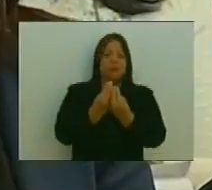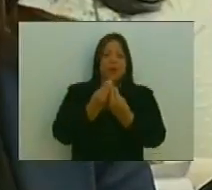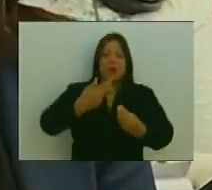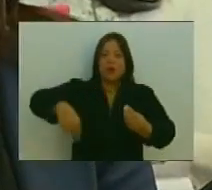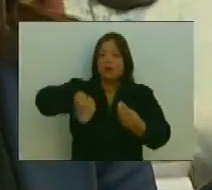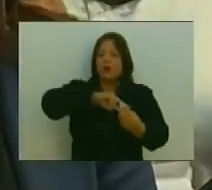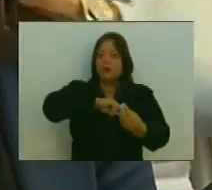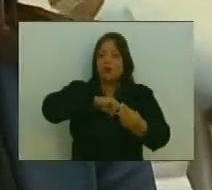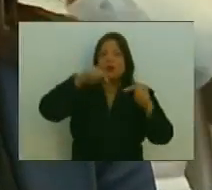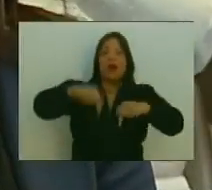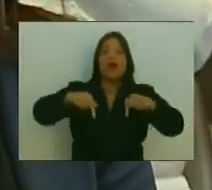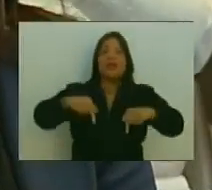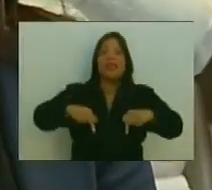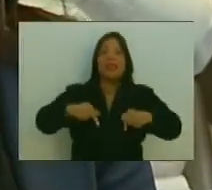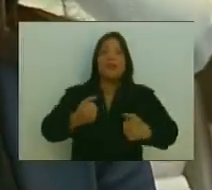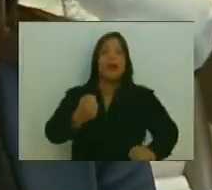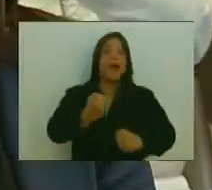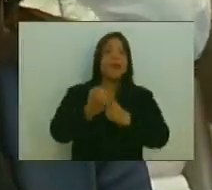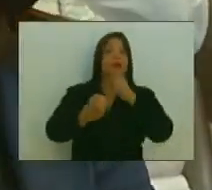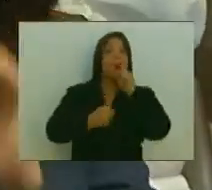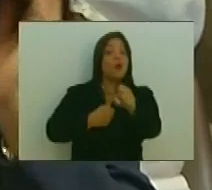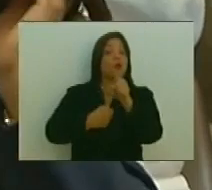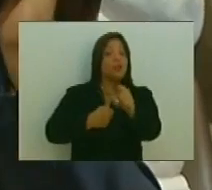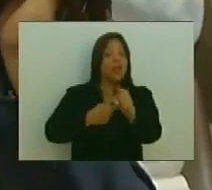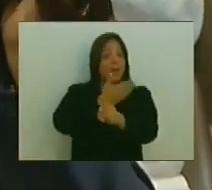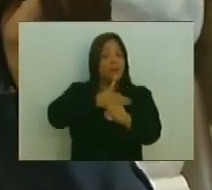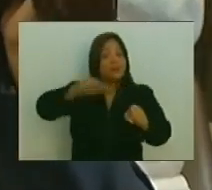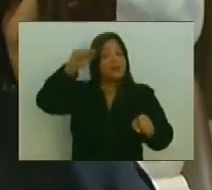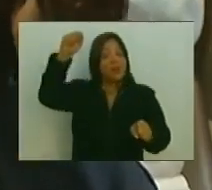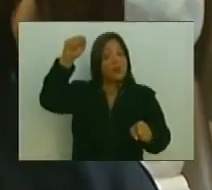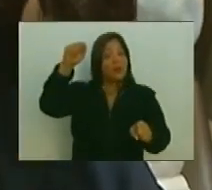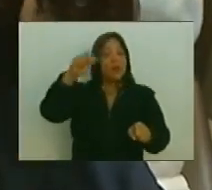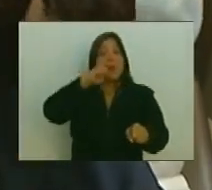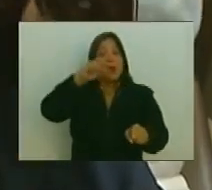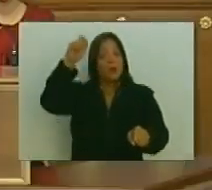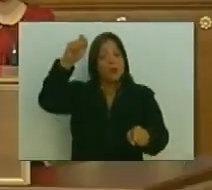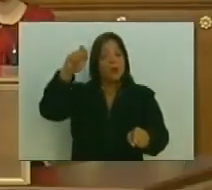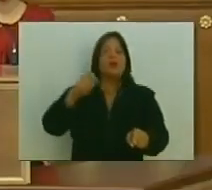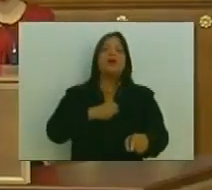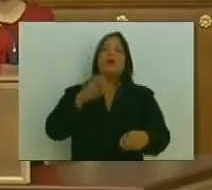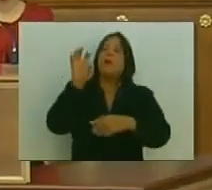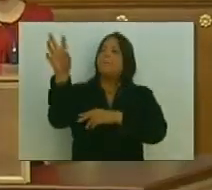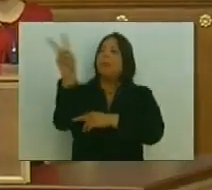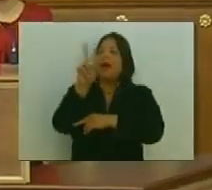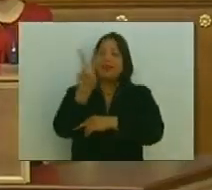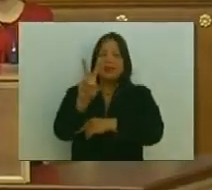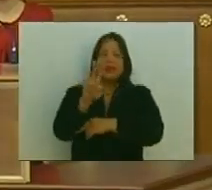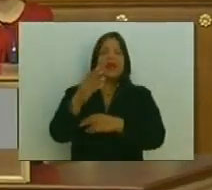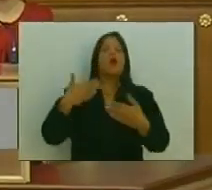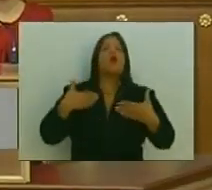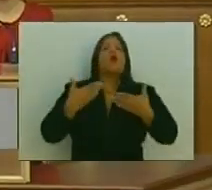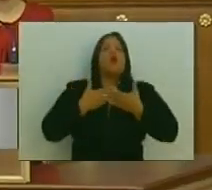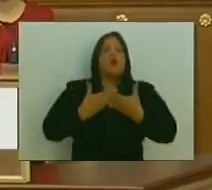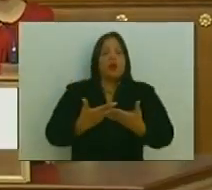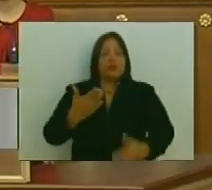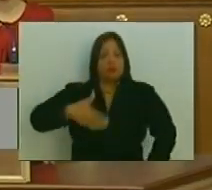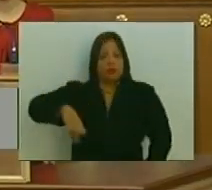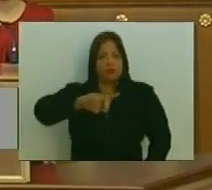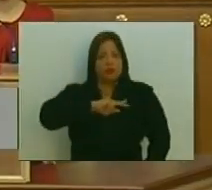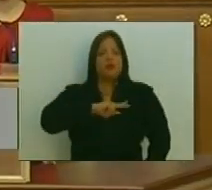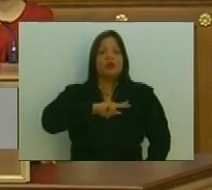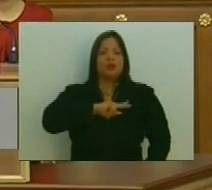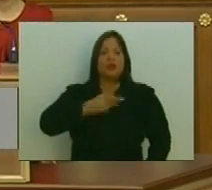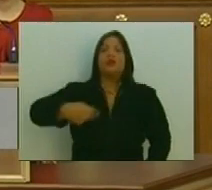nosotras estamos aquí para apoyarlo, para apoyar nuestra patria. Cuente con nosotras,